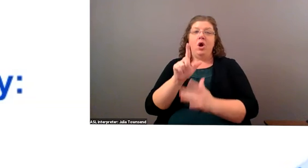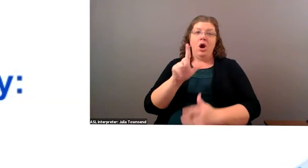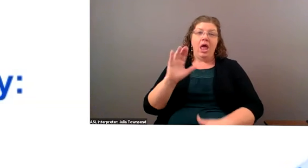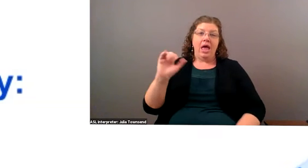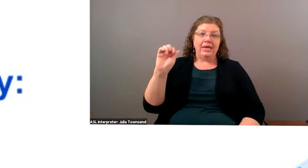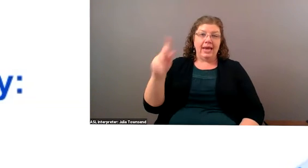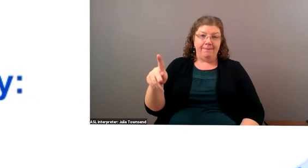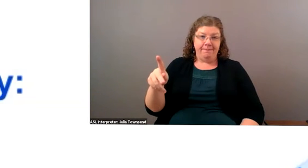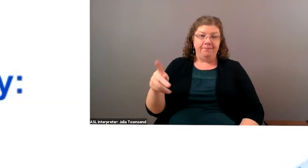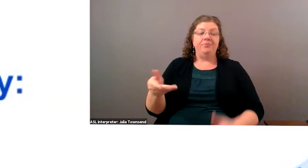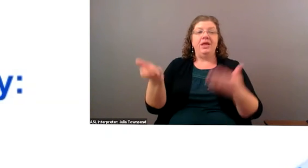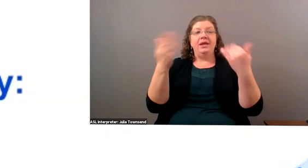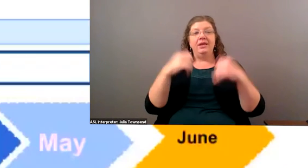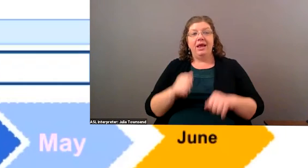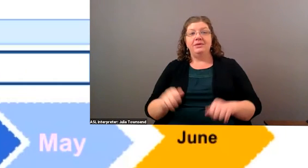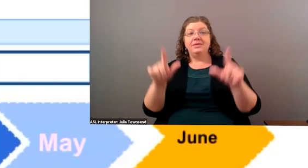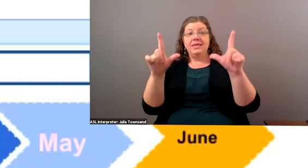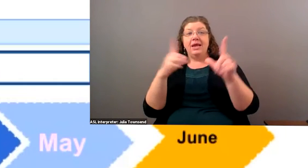por favor.